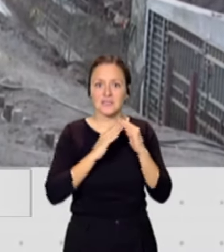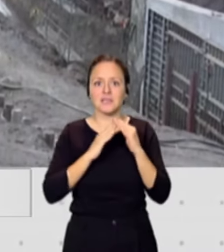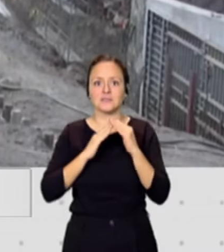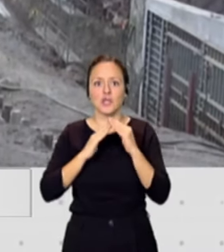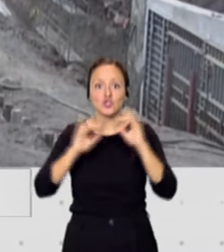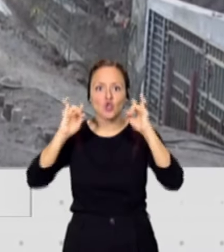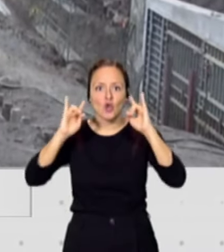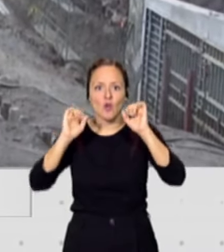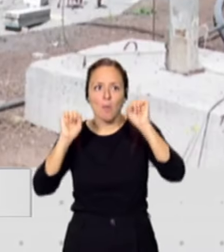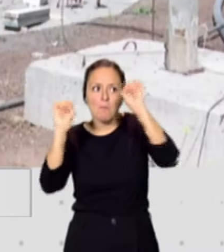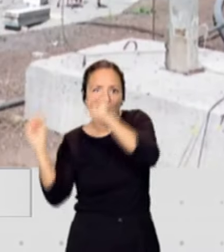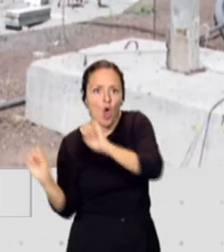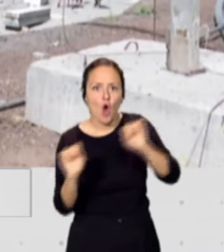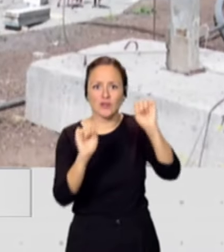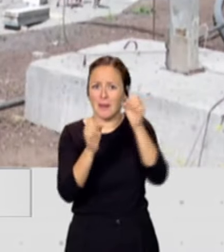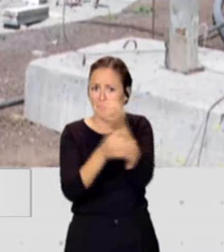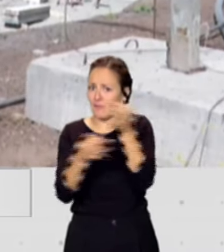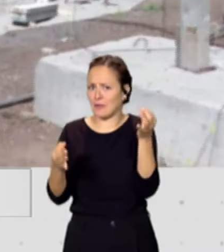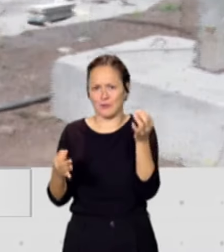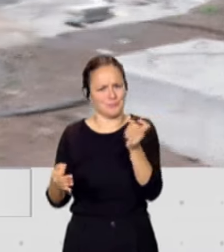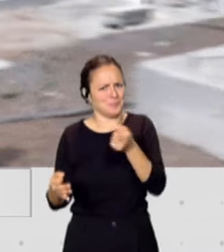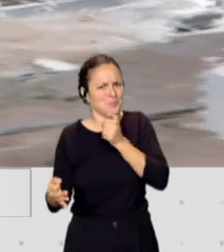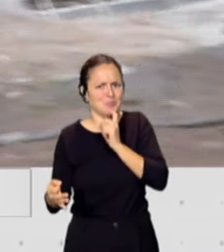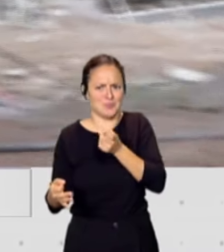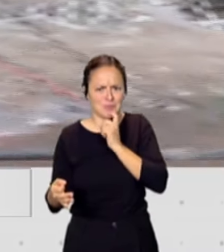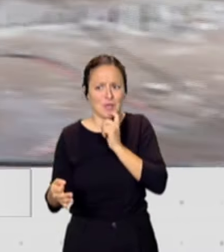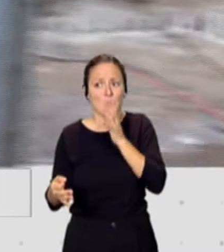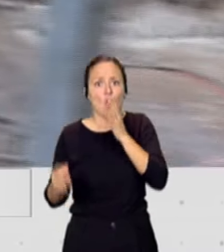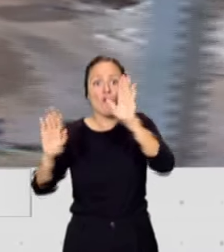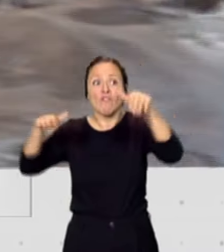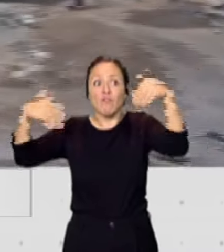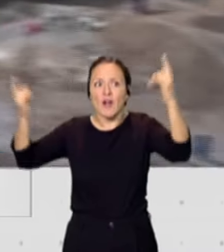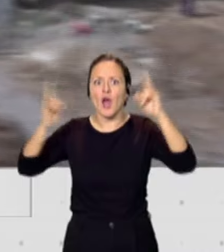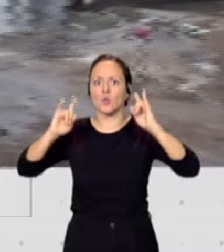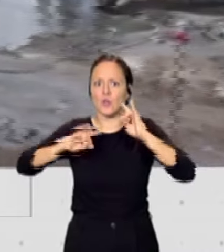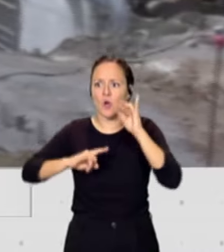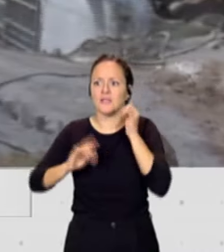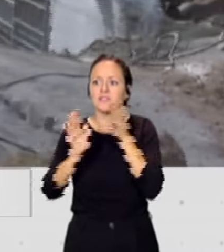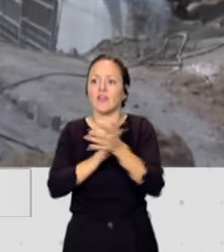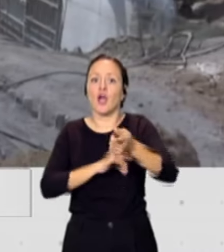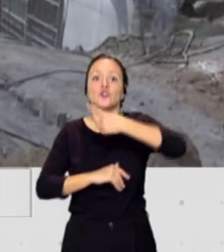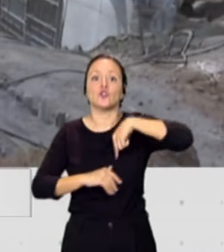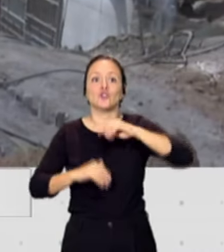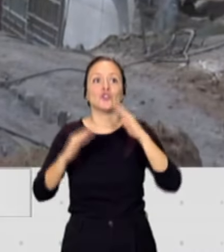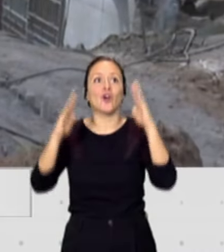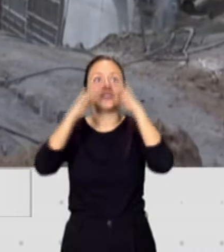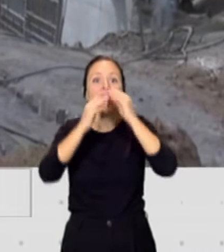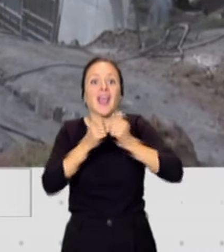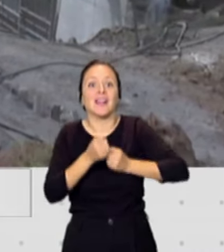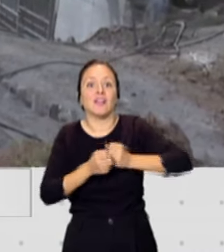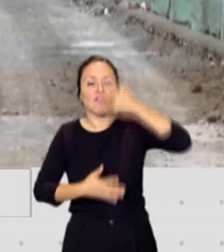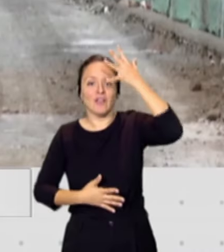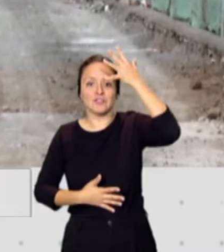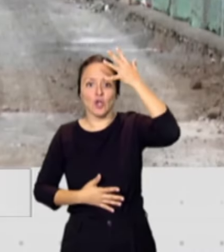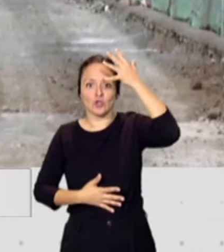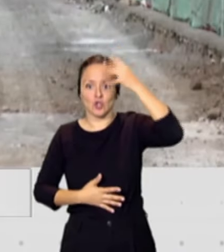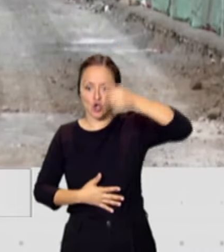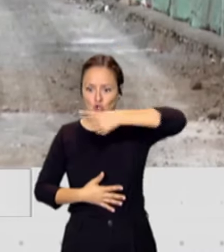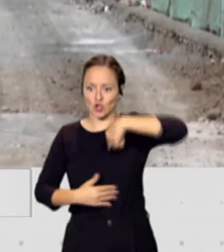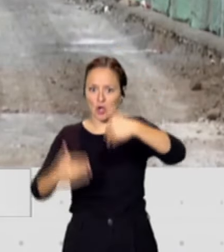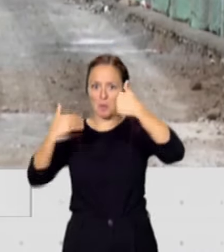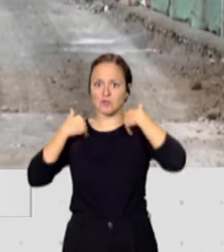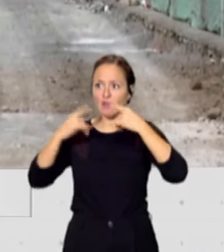insonorizadas para poder paliar El ruido que nos viene de fuera no somos los que vivimos en los edificios los que tenemos que evitar